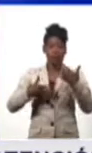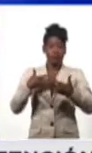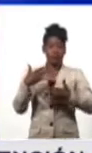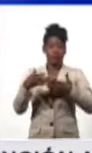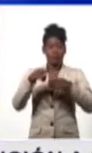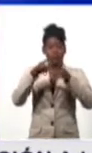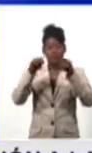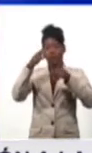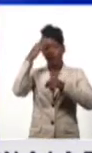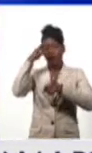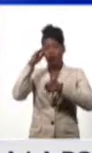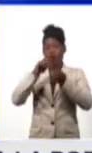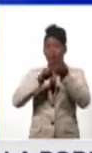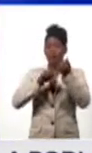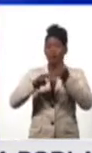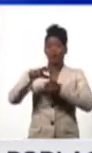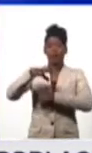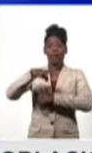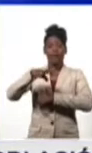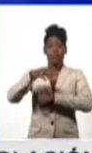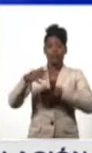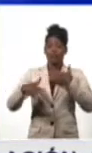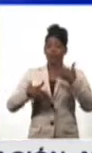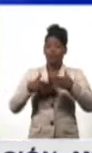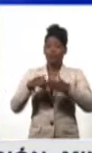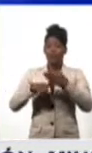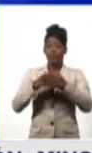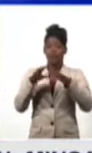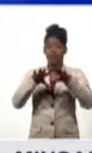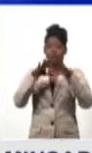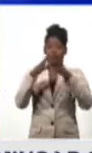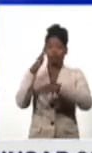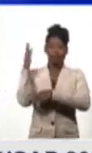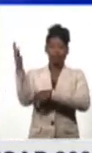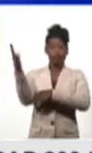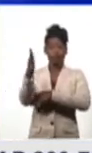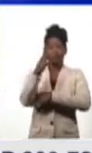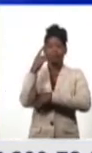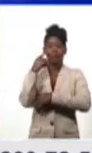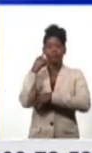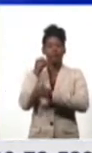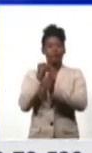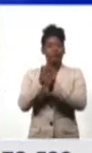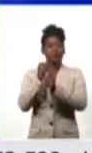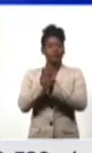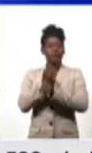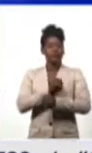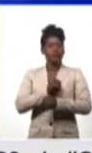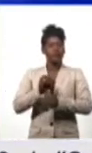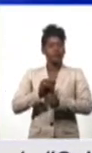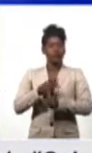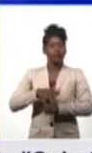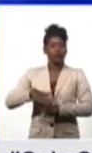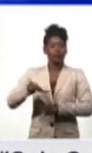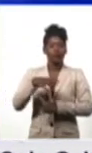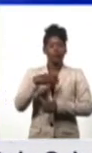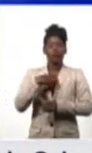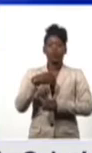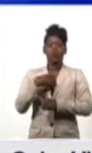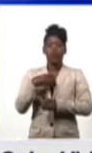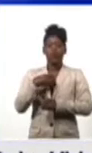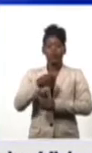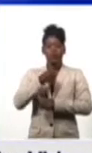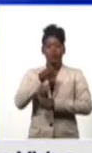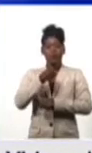en la provincia de Pinar del Río, a propósito del trabajo que veíamos, y también sabemos que tenemos el reporte de los